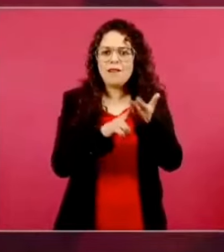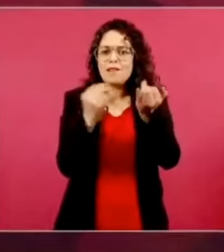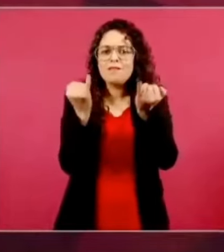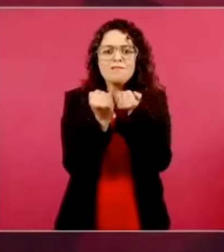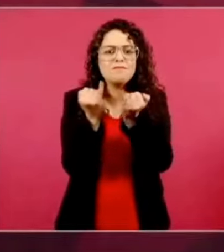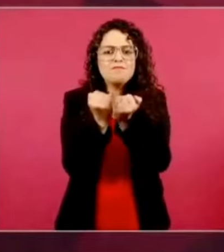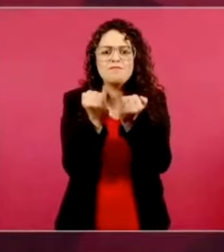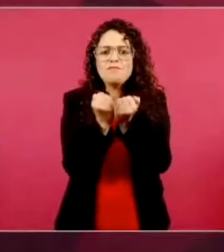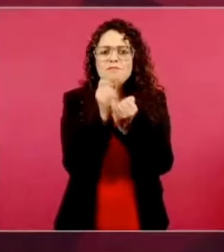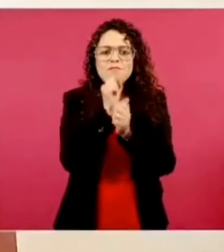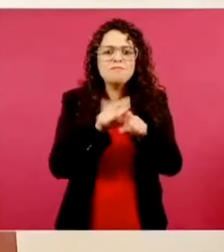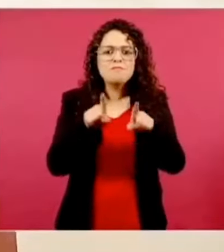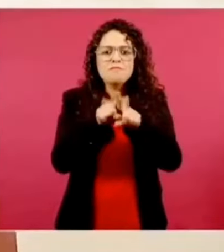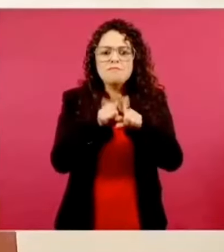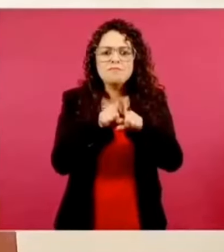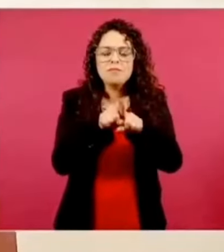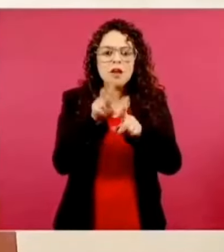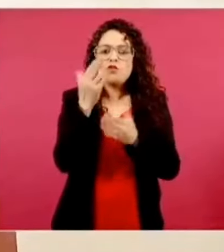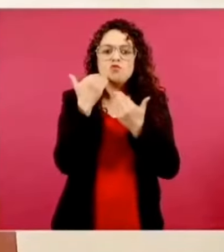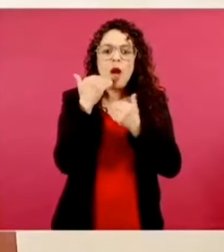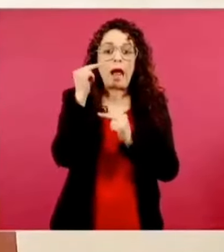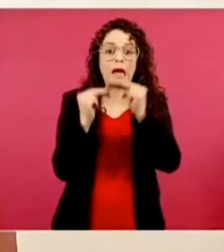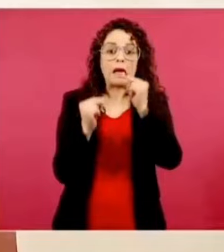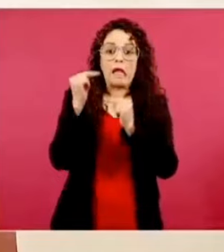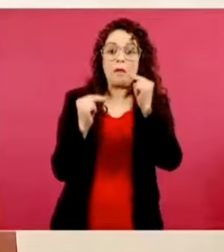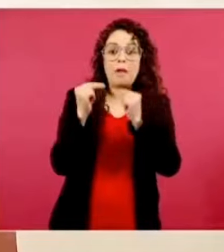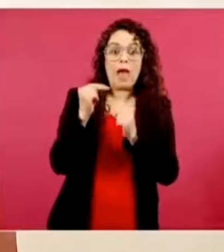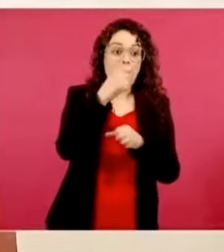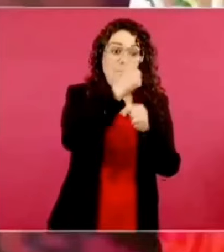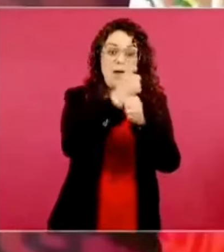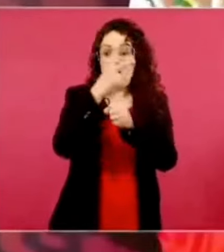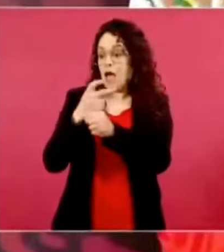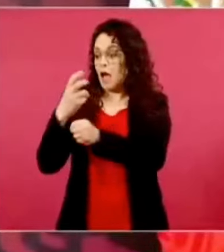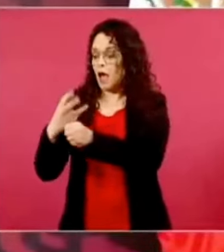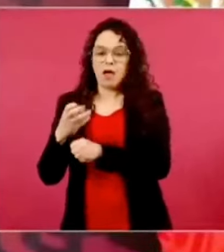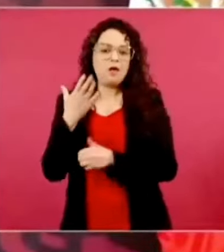ciudadanos de primera y de segunda, no, somos iguales.